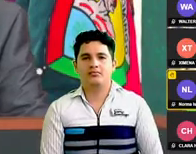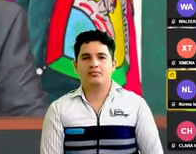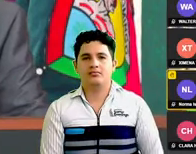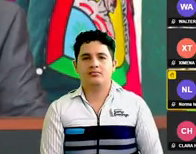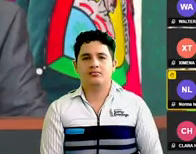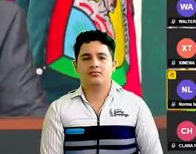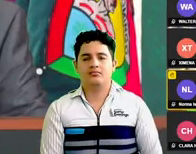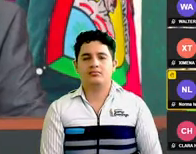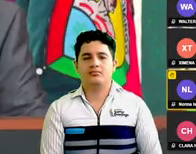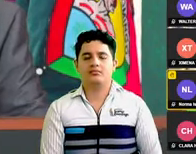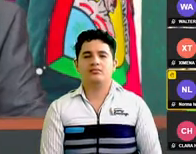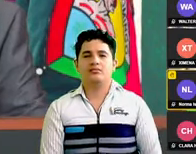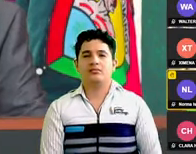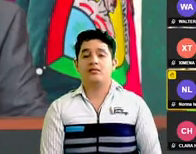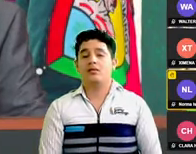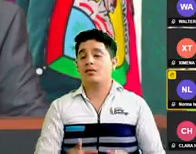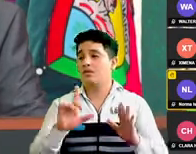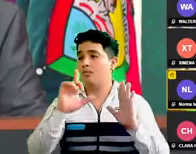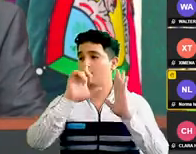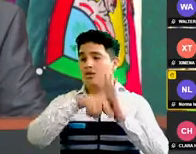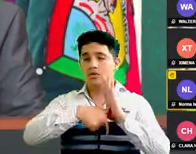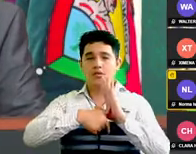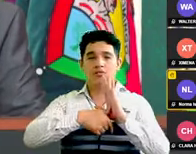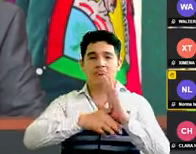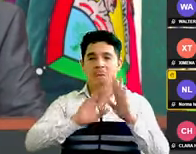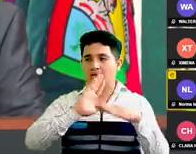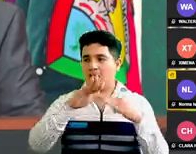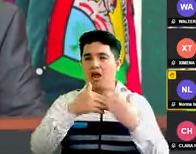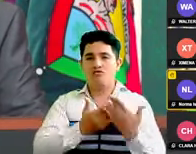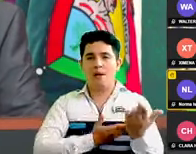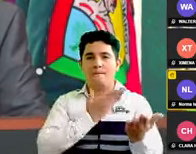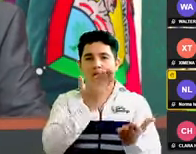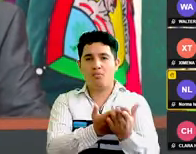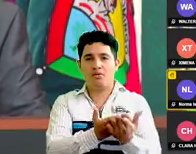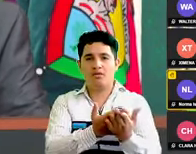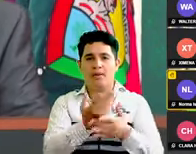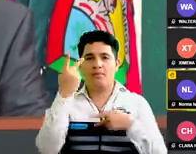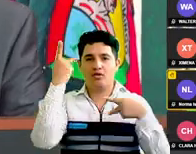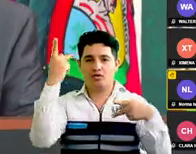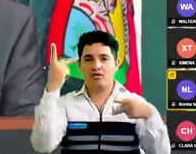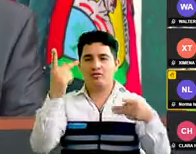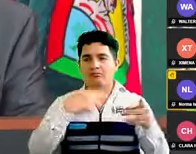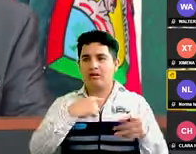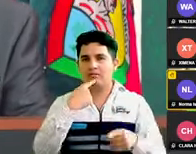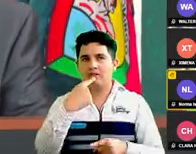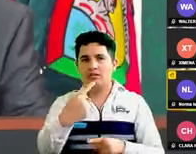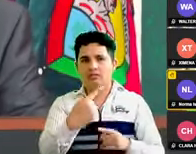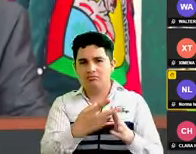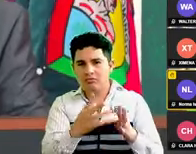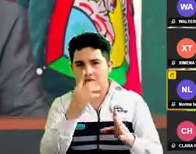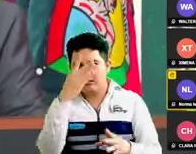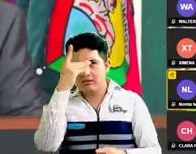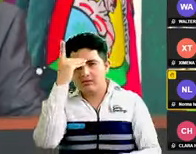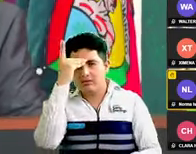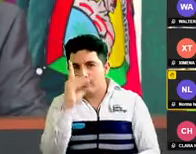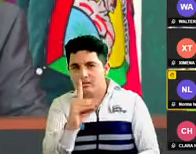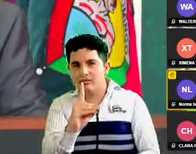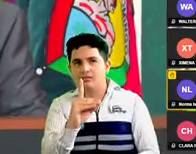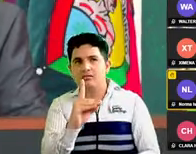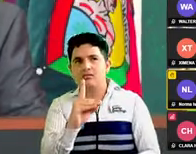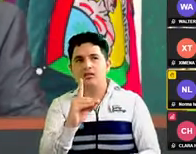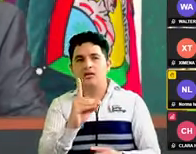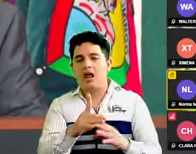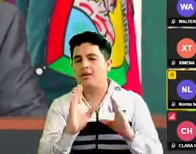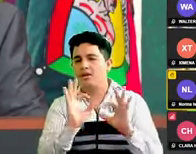Porque luego de una propuesta política administrativa en una campaña, la gente decide y escoge. Pero ahí viene la